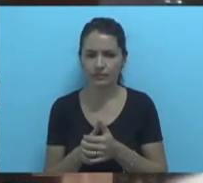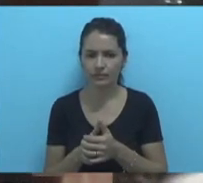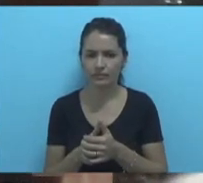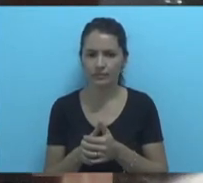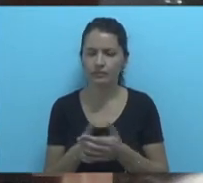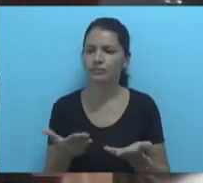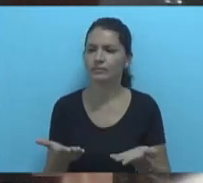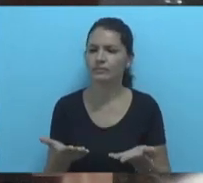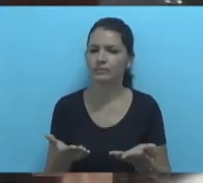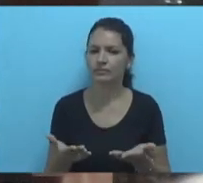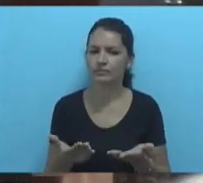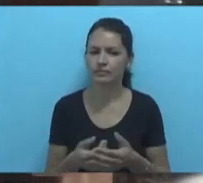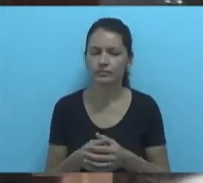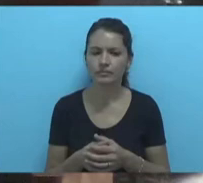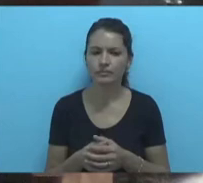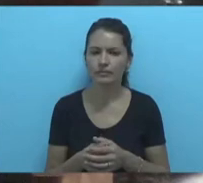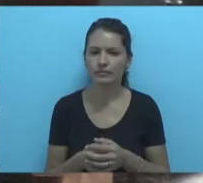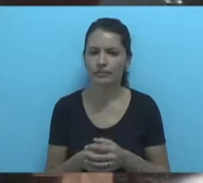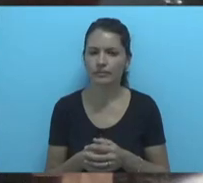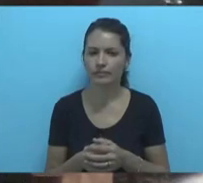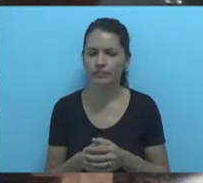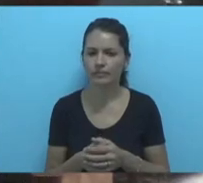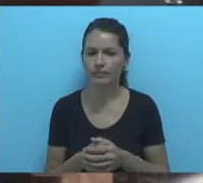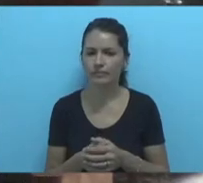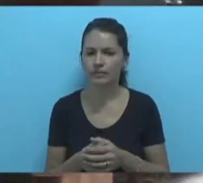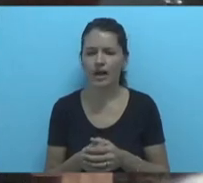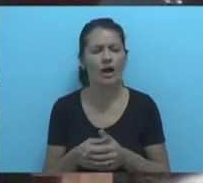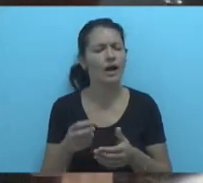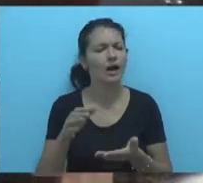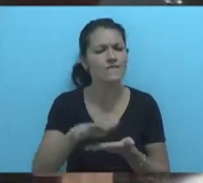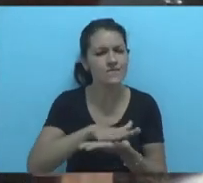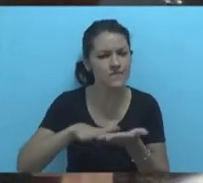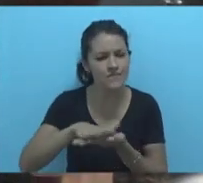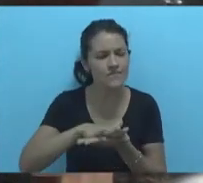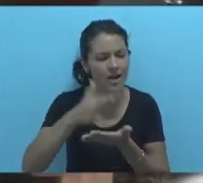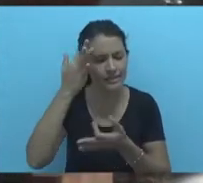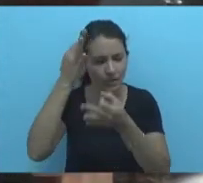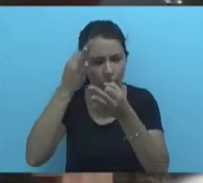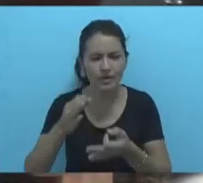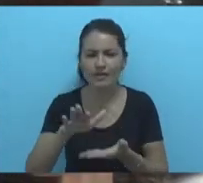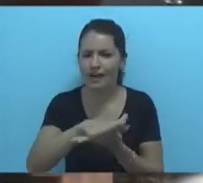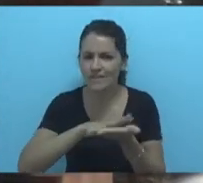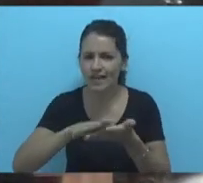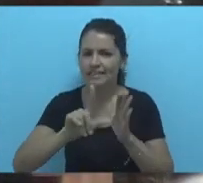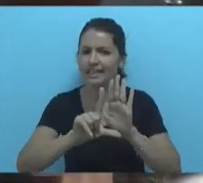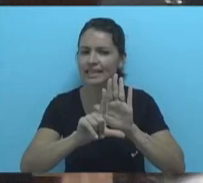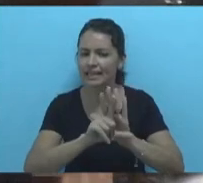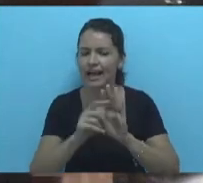las instituciones a lo largo de los años, independientemente de los gobiernos de turno, sino las responsabilidades que el Estado